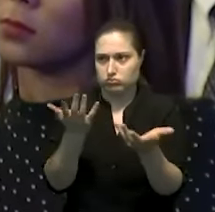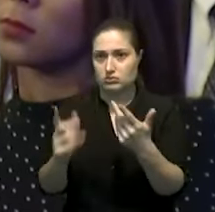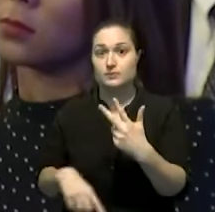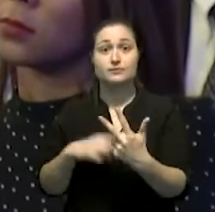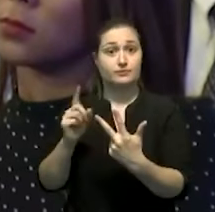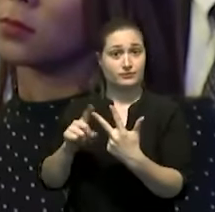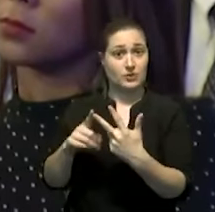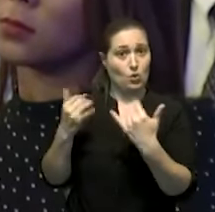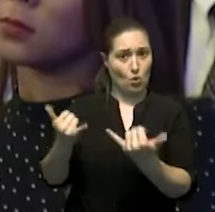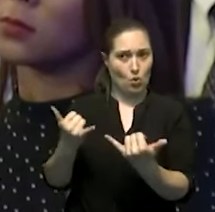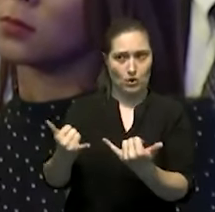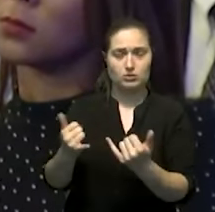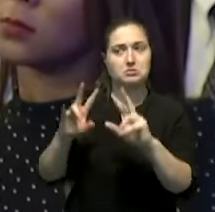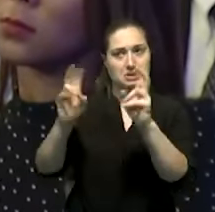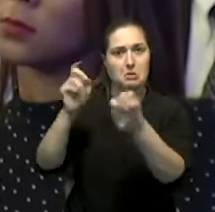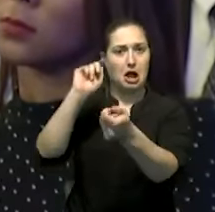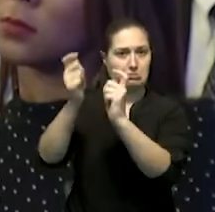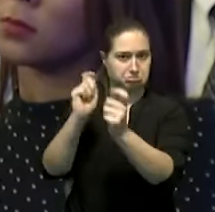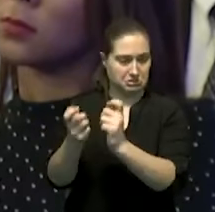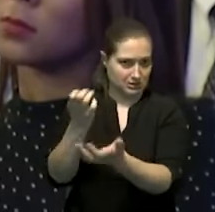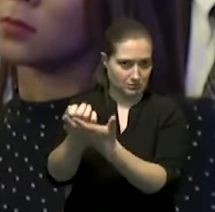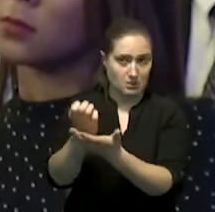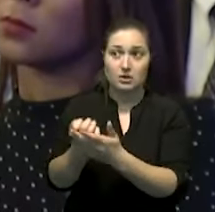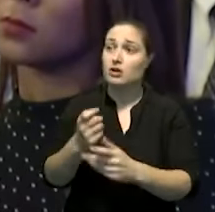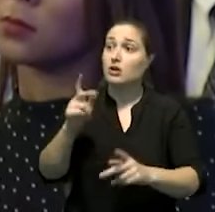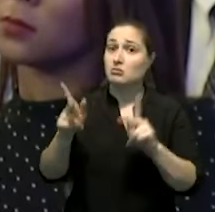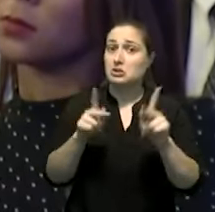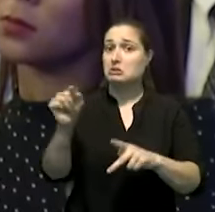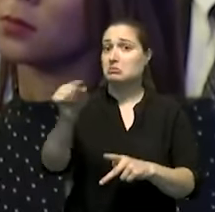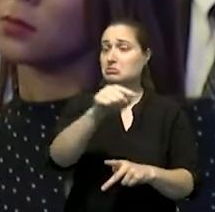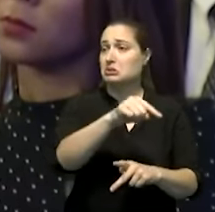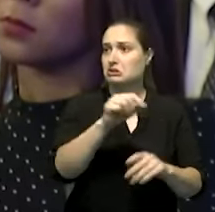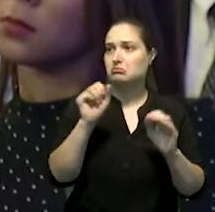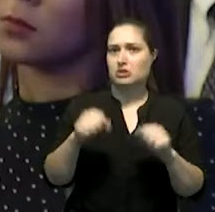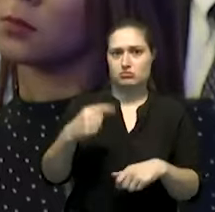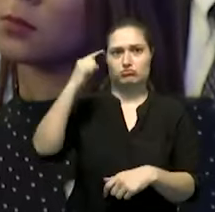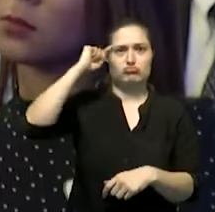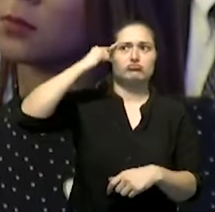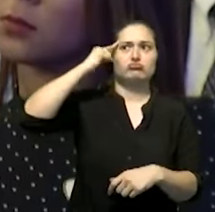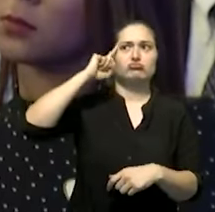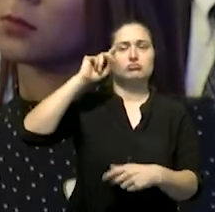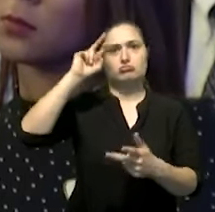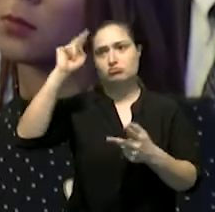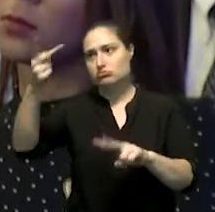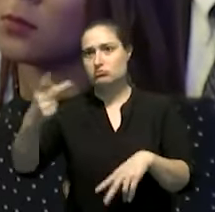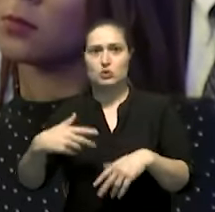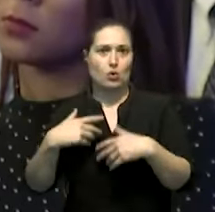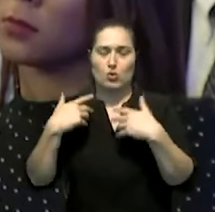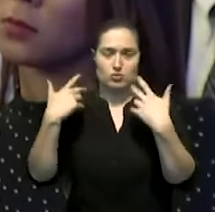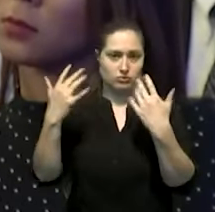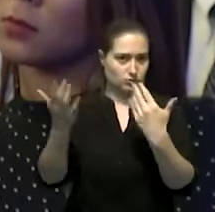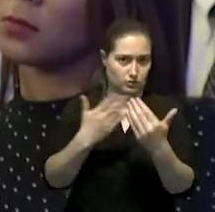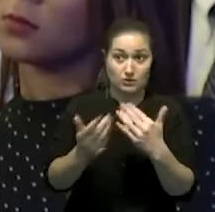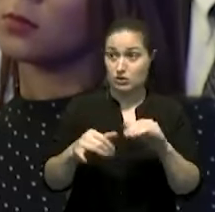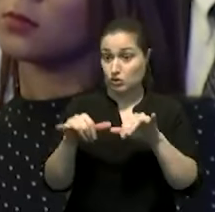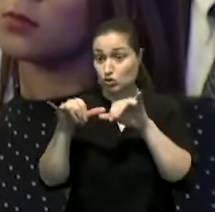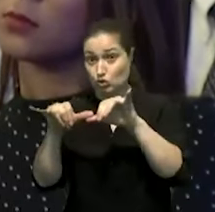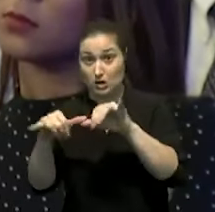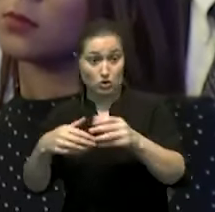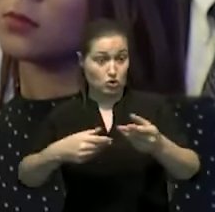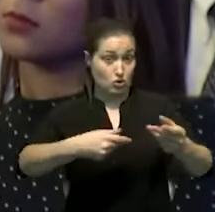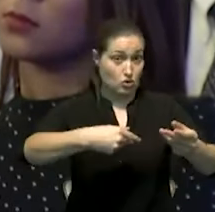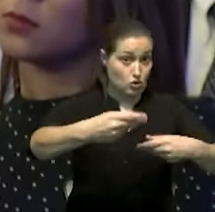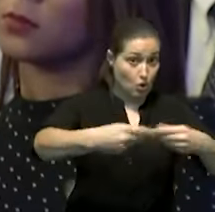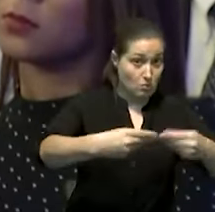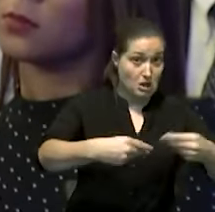de la Reforma fiscal alguna gente podría interpretarla Como quisiera y quizás podríamos ver mañana en algunos supermercados o colmados dice aquí nos